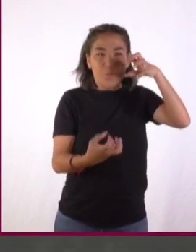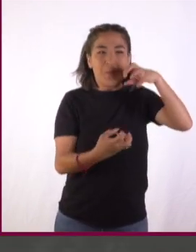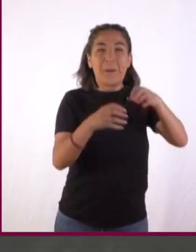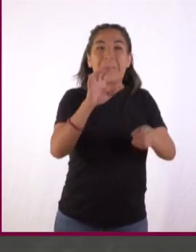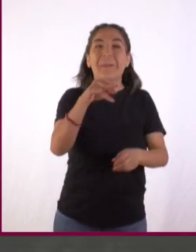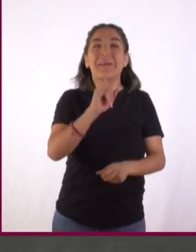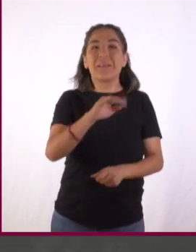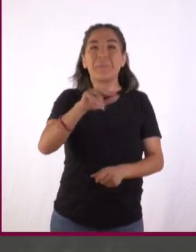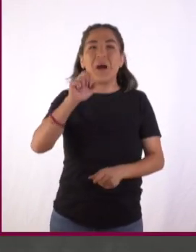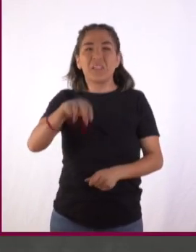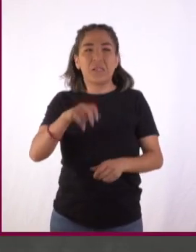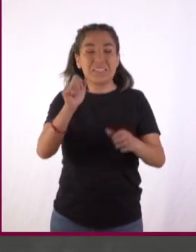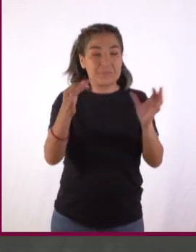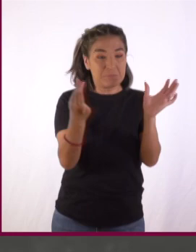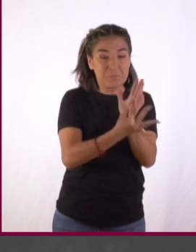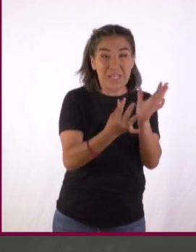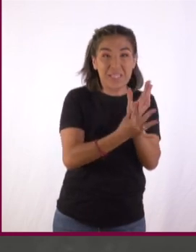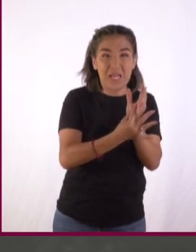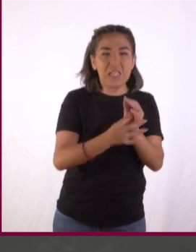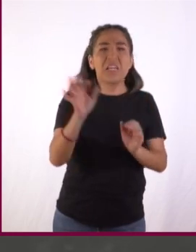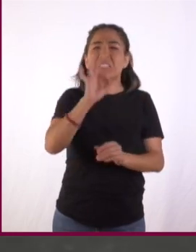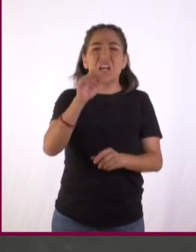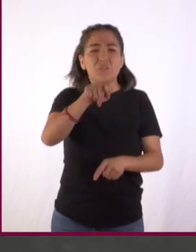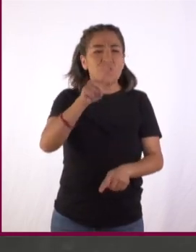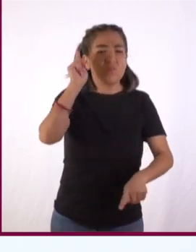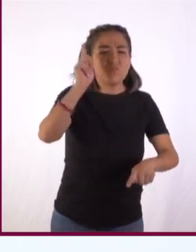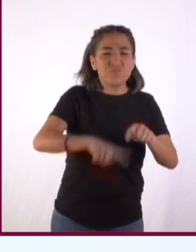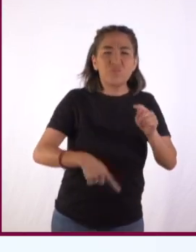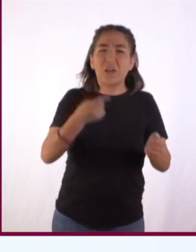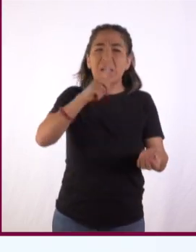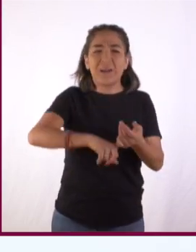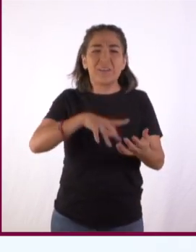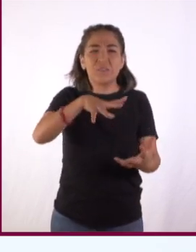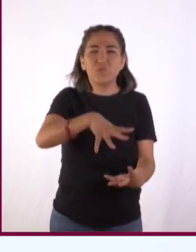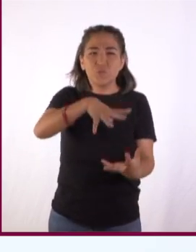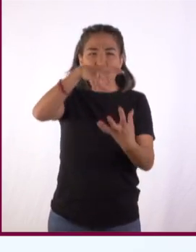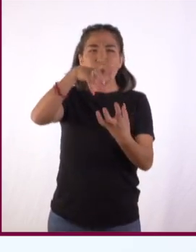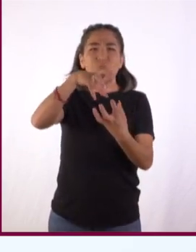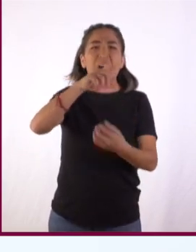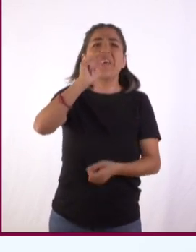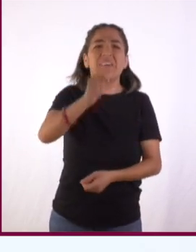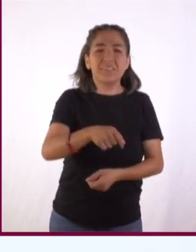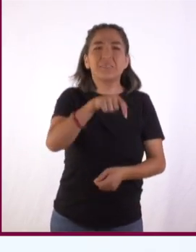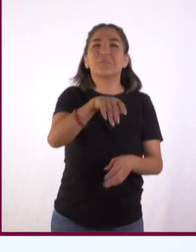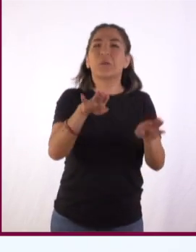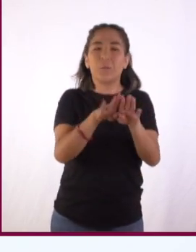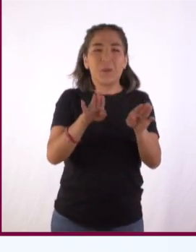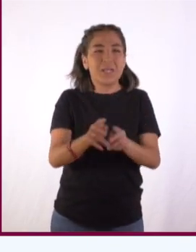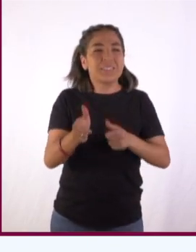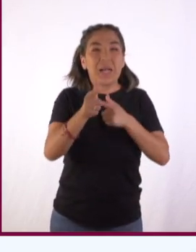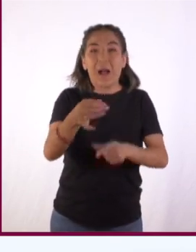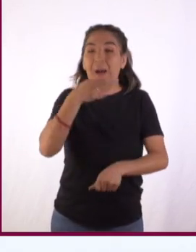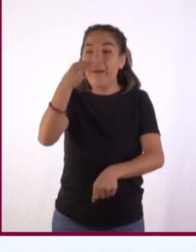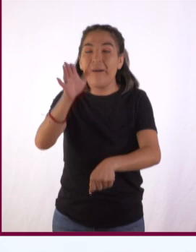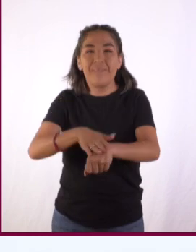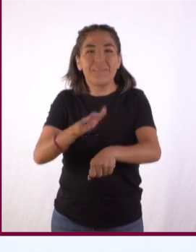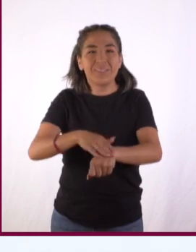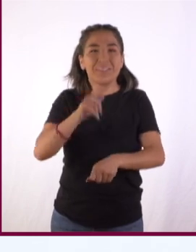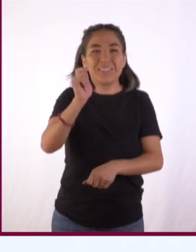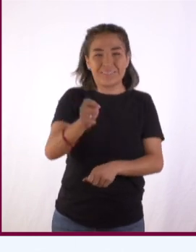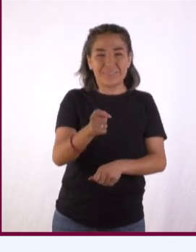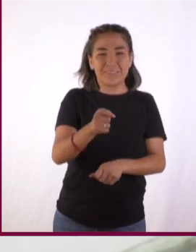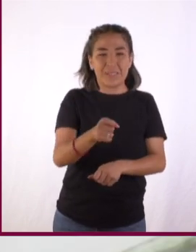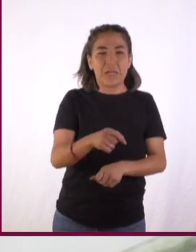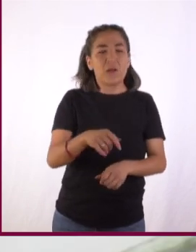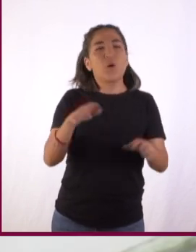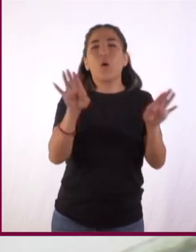decir, que cuando se magnetiza un ferromagneto, aunque se quite dicho campo magnético, el ferromagneto mantendrá la señal